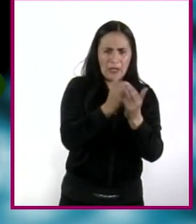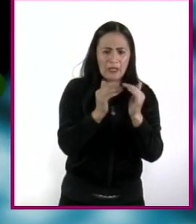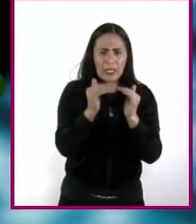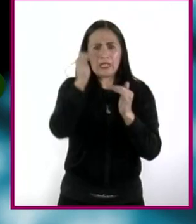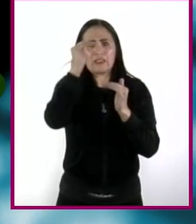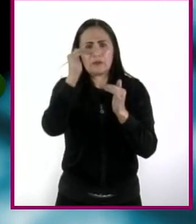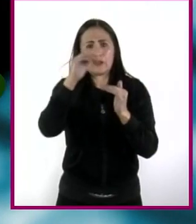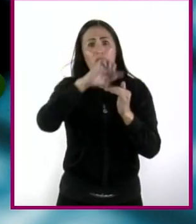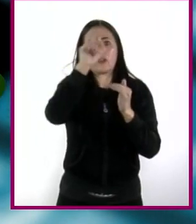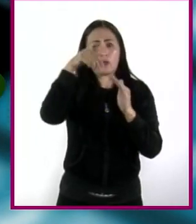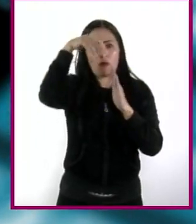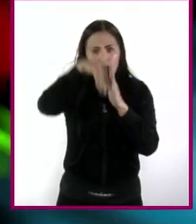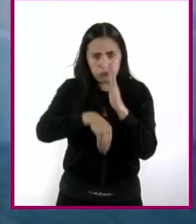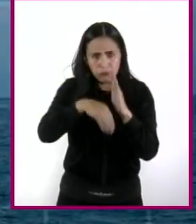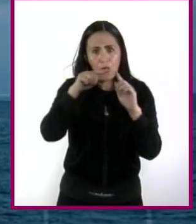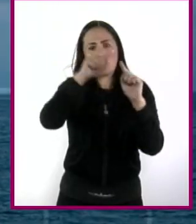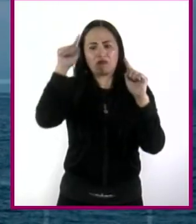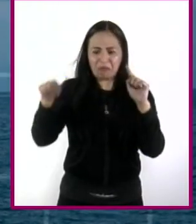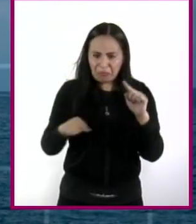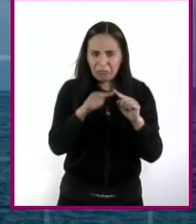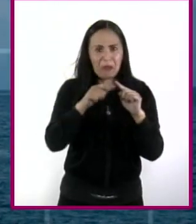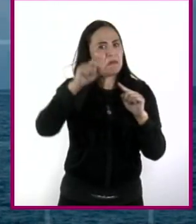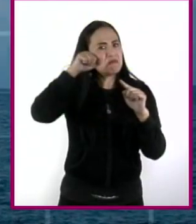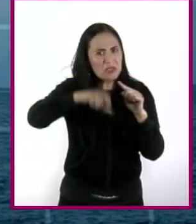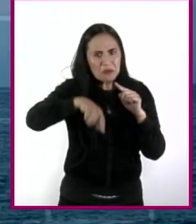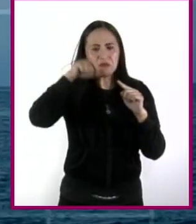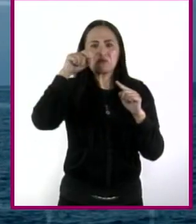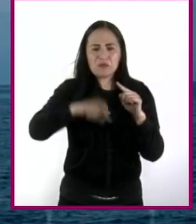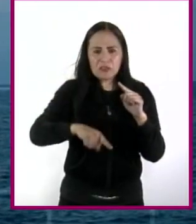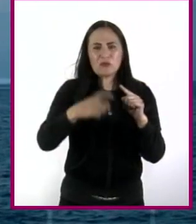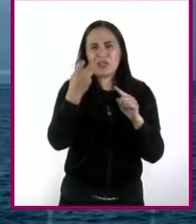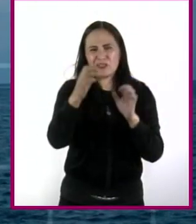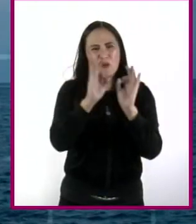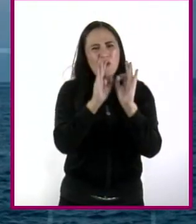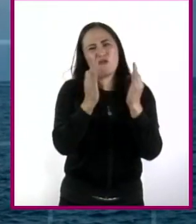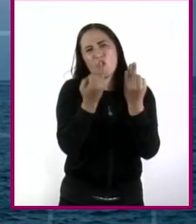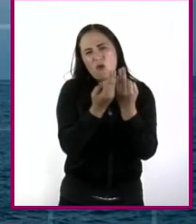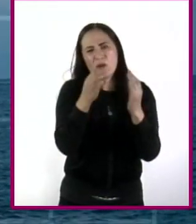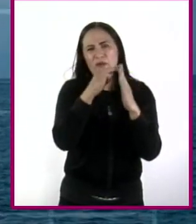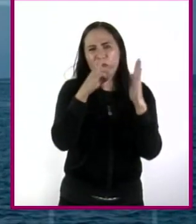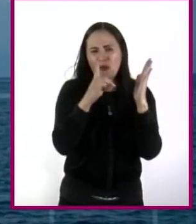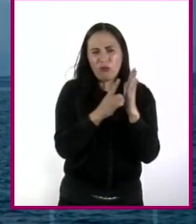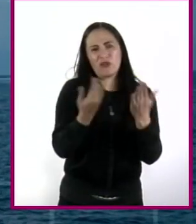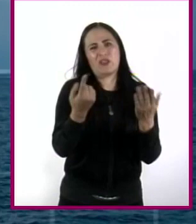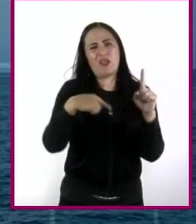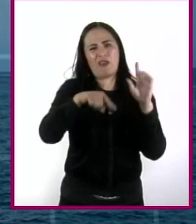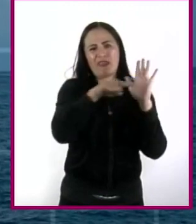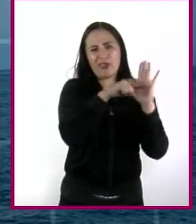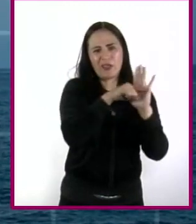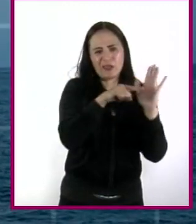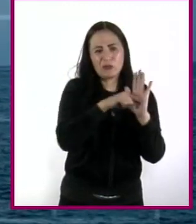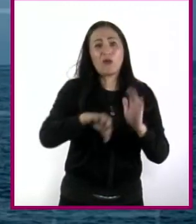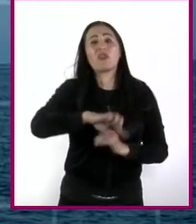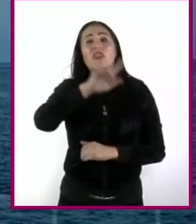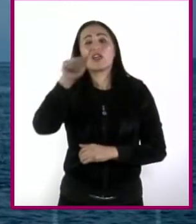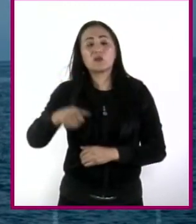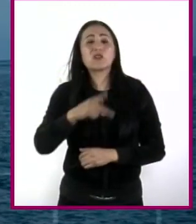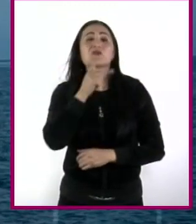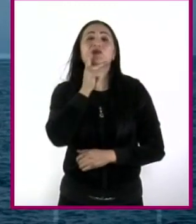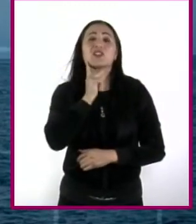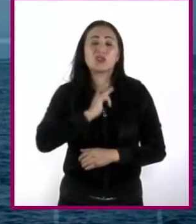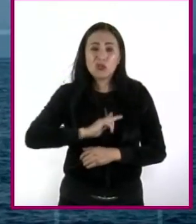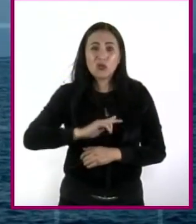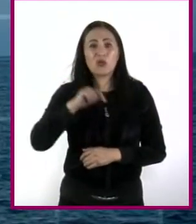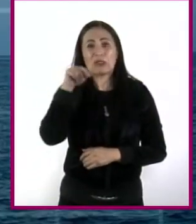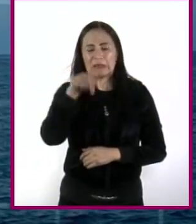crecimiento económico. A estas desventajas del modelo se sumó la llamada crisis del petróleo como una de